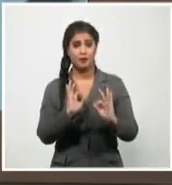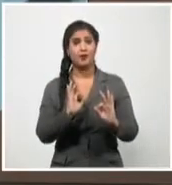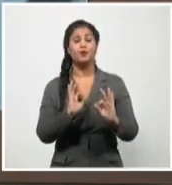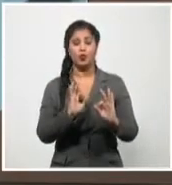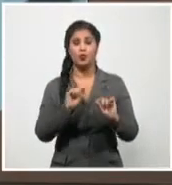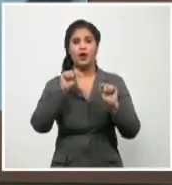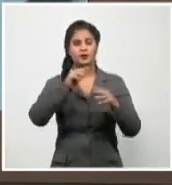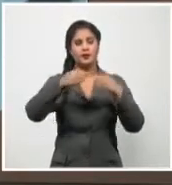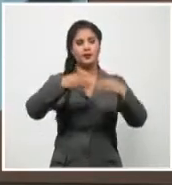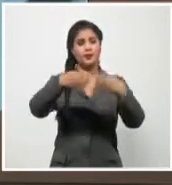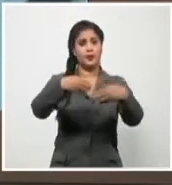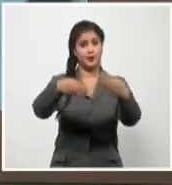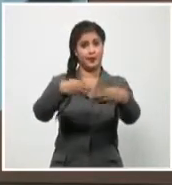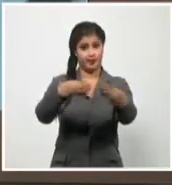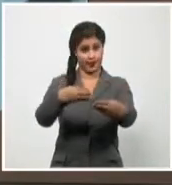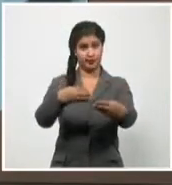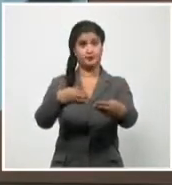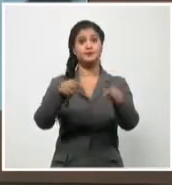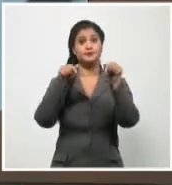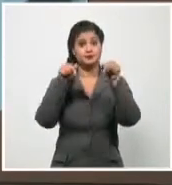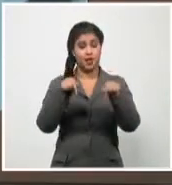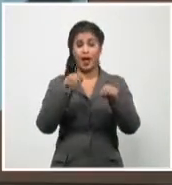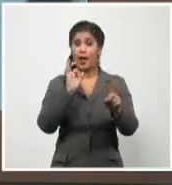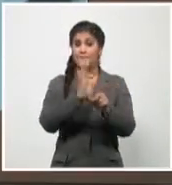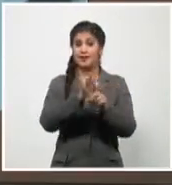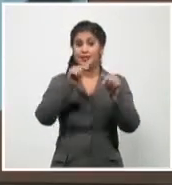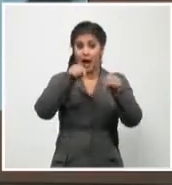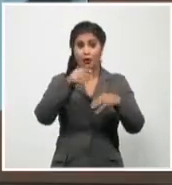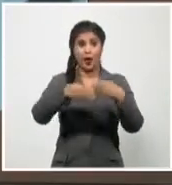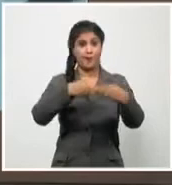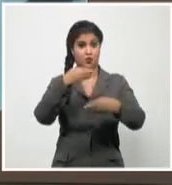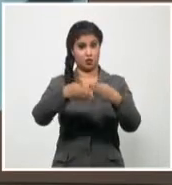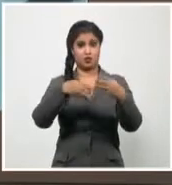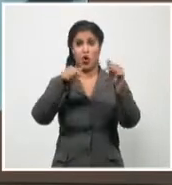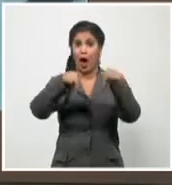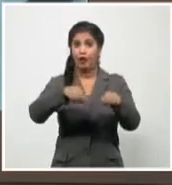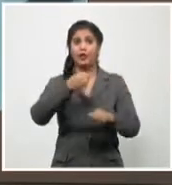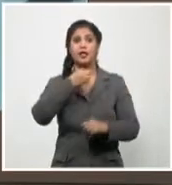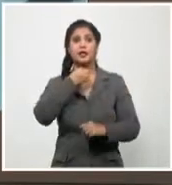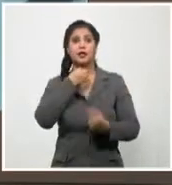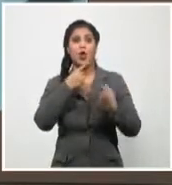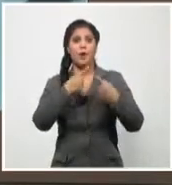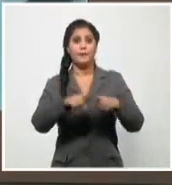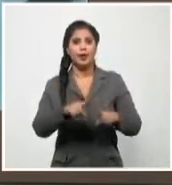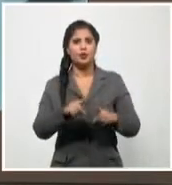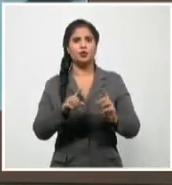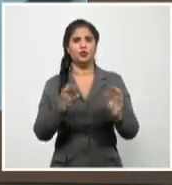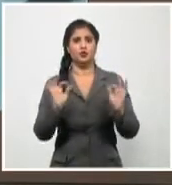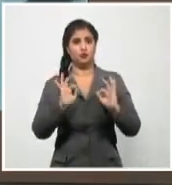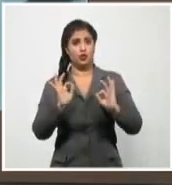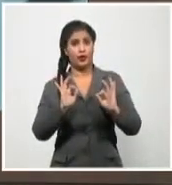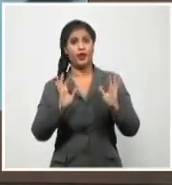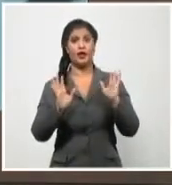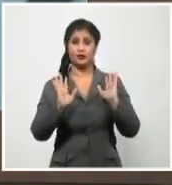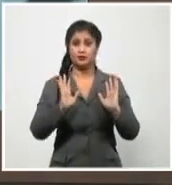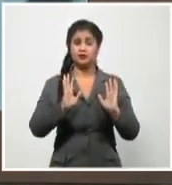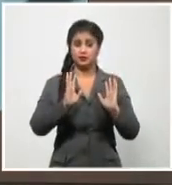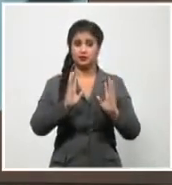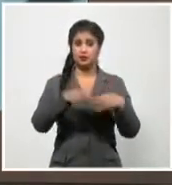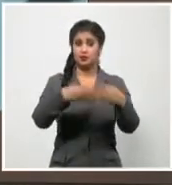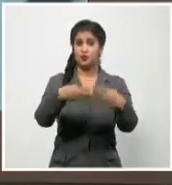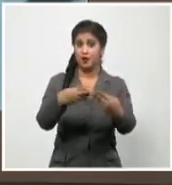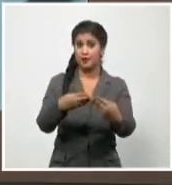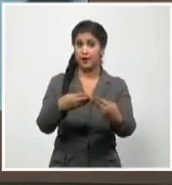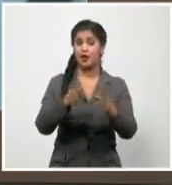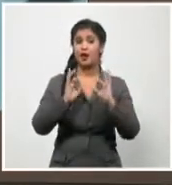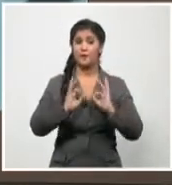durante demasiado tiempo y por el que apostamos muchos sin embargo sus primeros compases han demostrado que las decisiones del